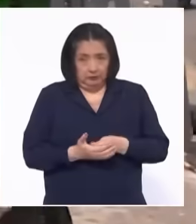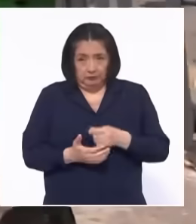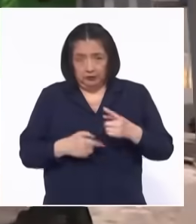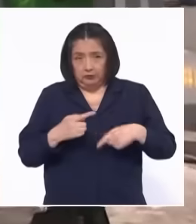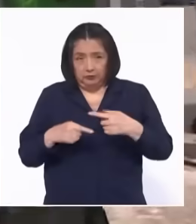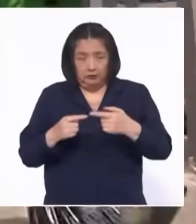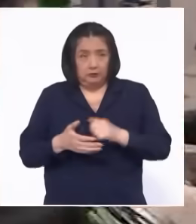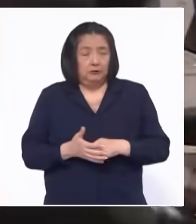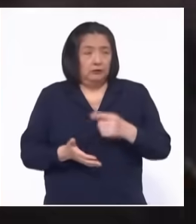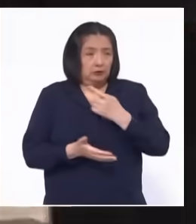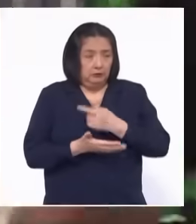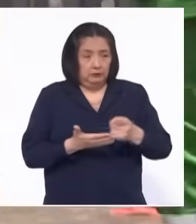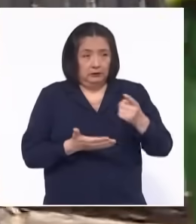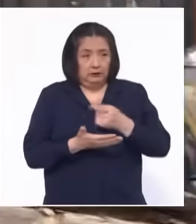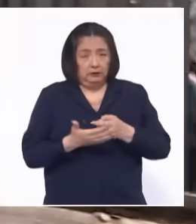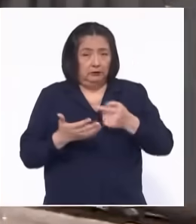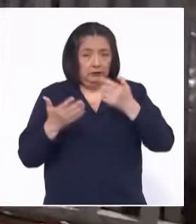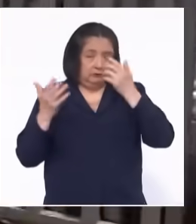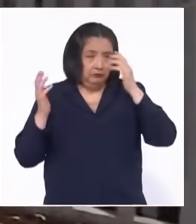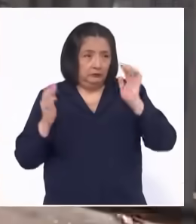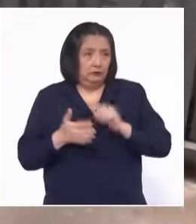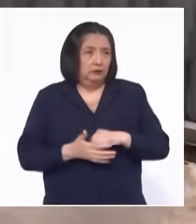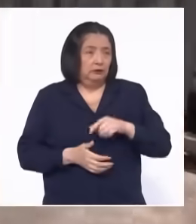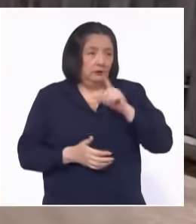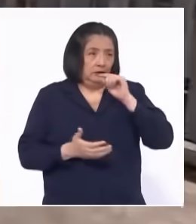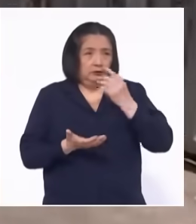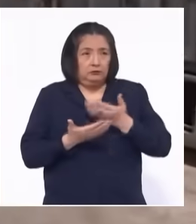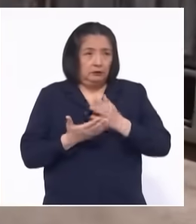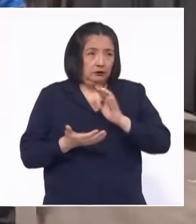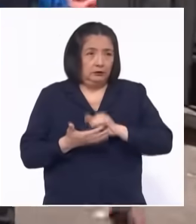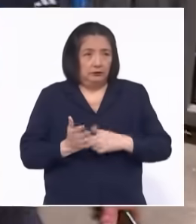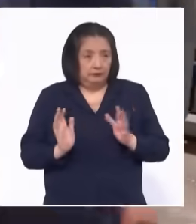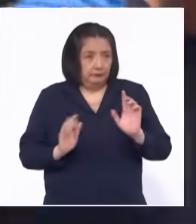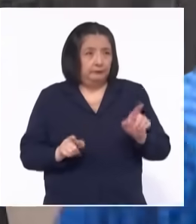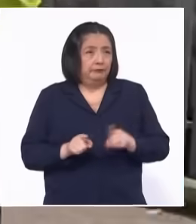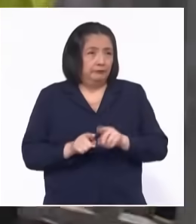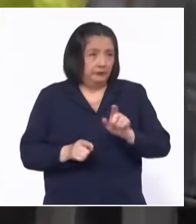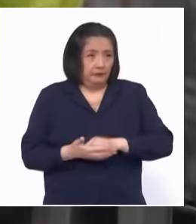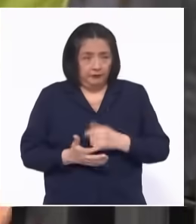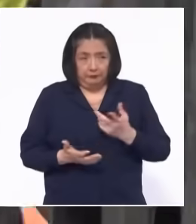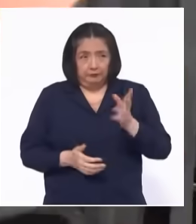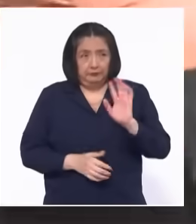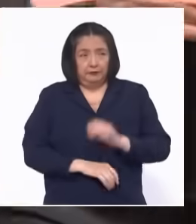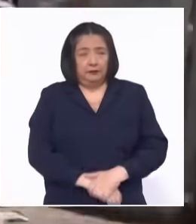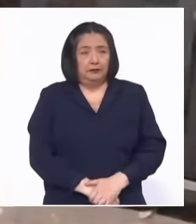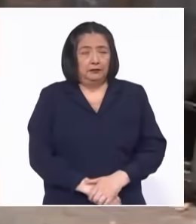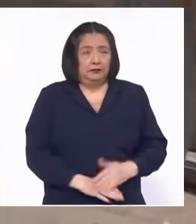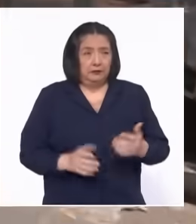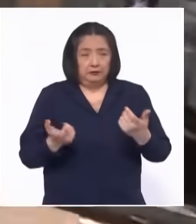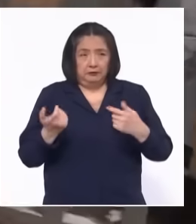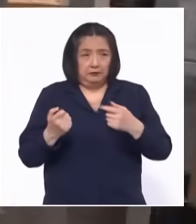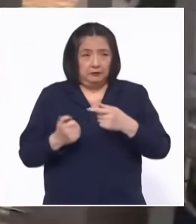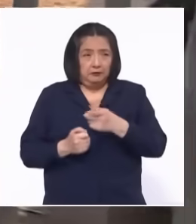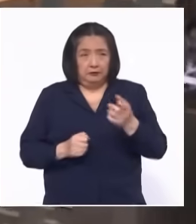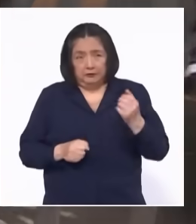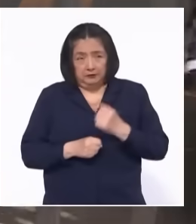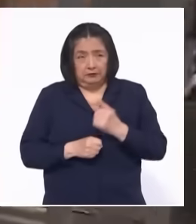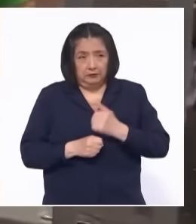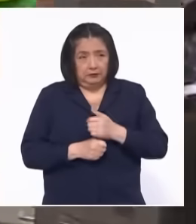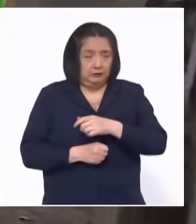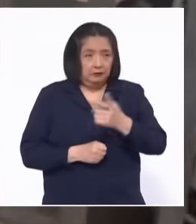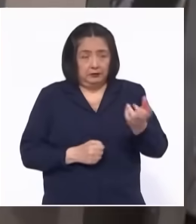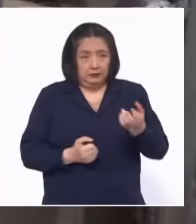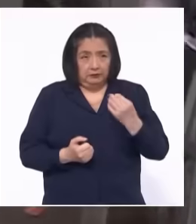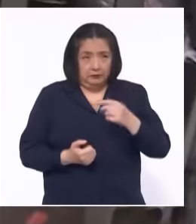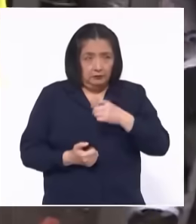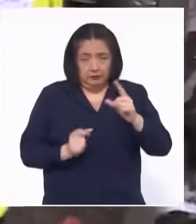diario, semanal se inventan la pollada, la parrillada, también les cobran. Al final el comerciante informal termina trabajando para alimentar